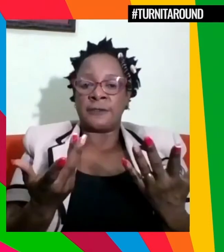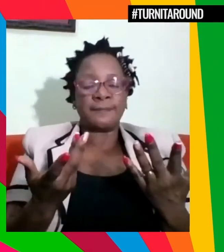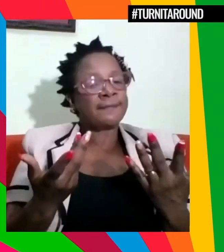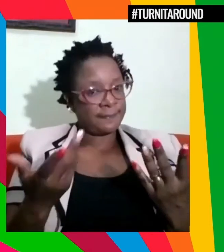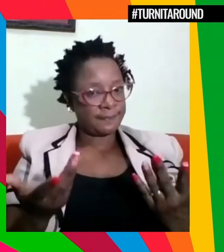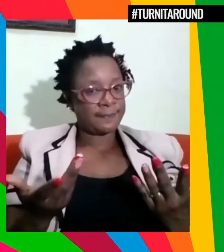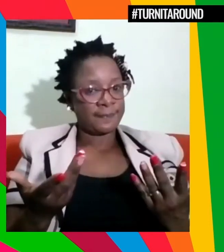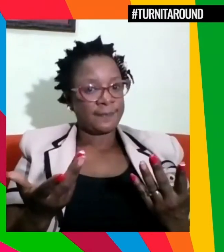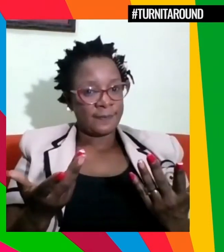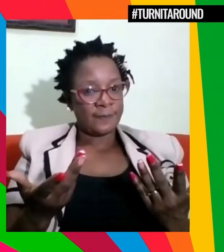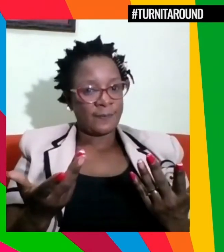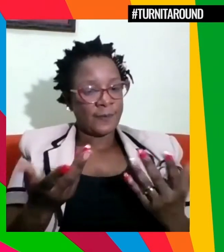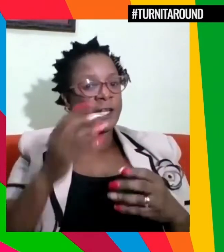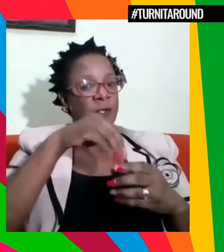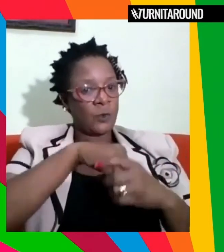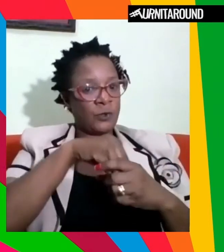Para mí la inclusión